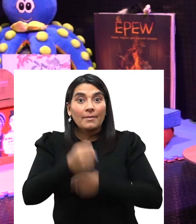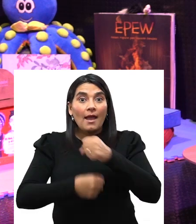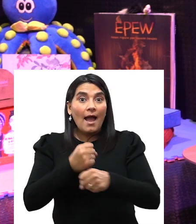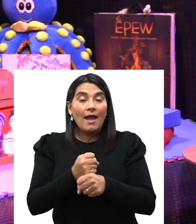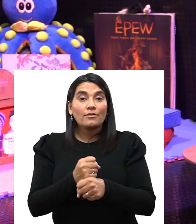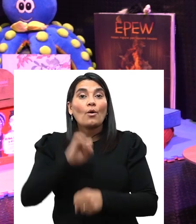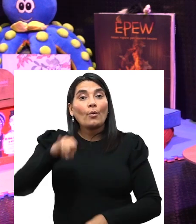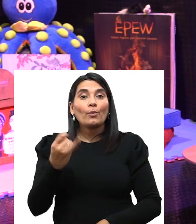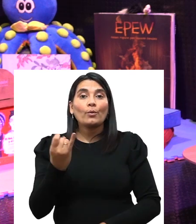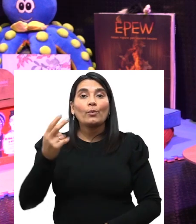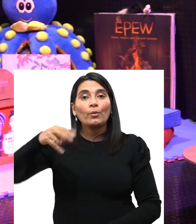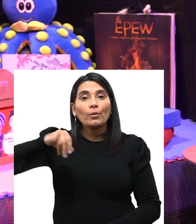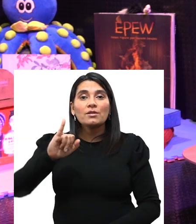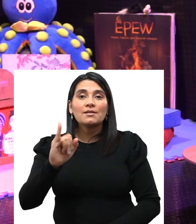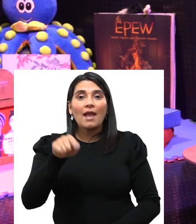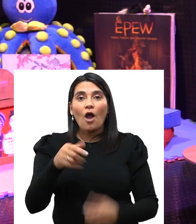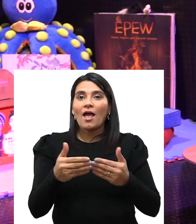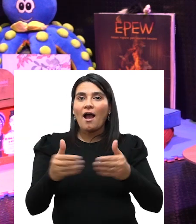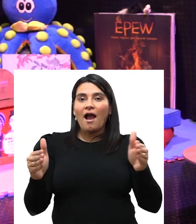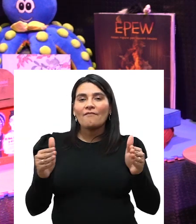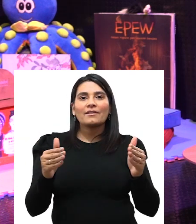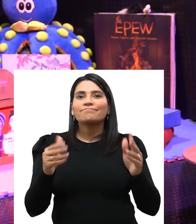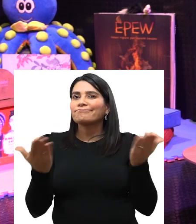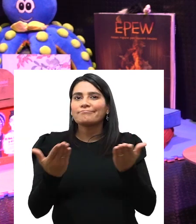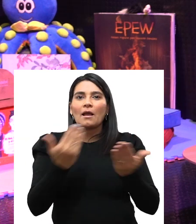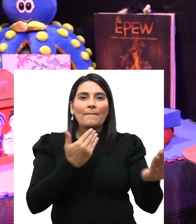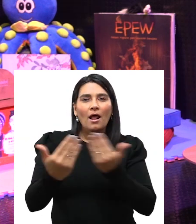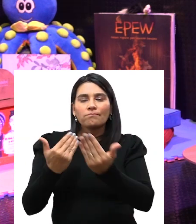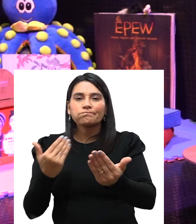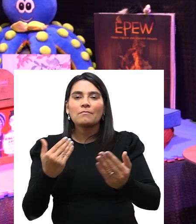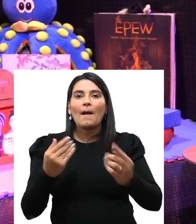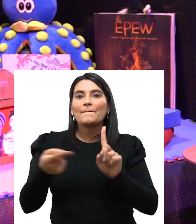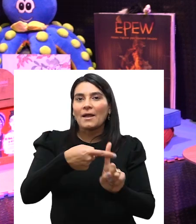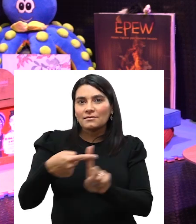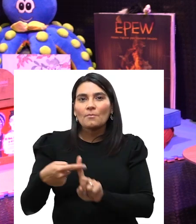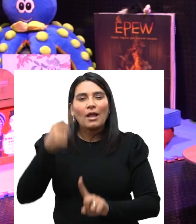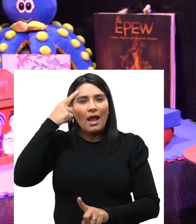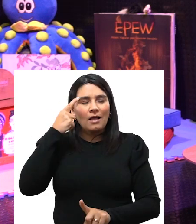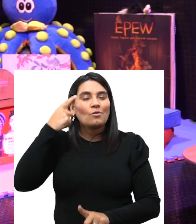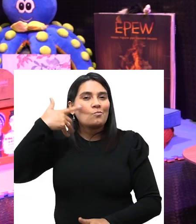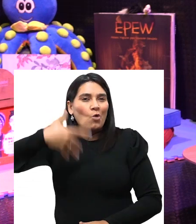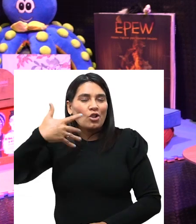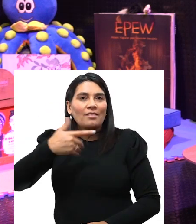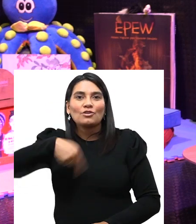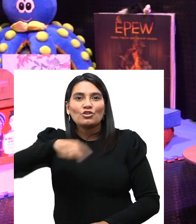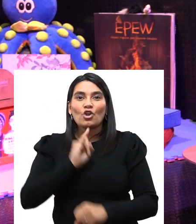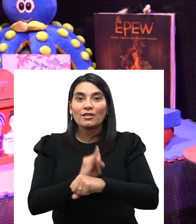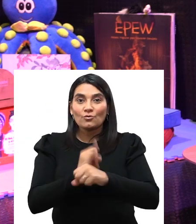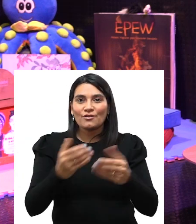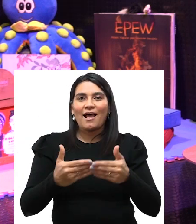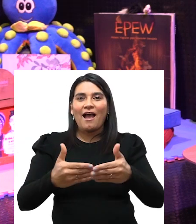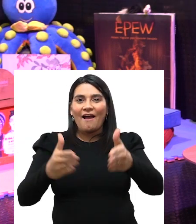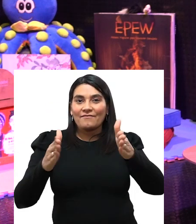de Jardines Infantiles abre este espacio de diálogo y participación porque creemos que es muy importante ser una institución de puertas